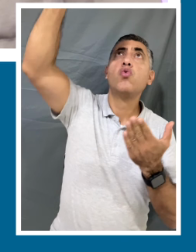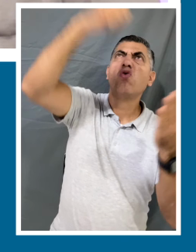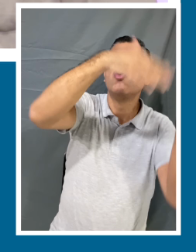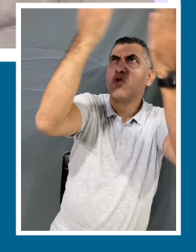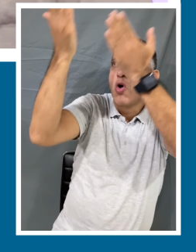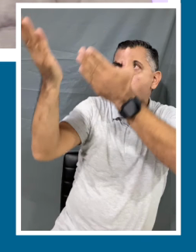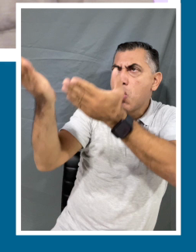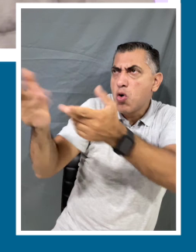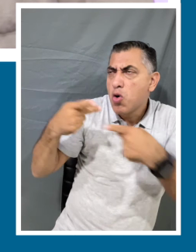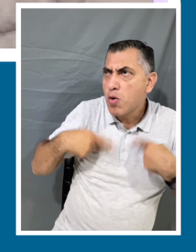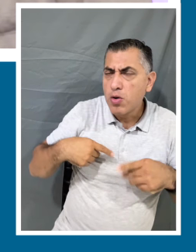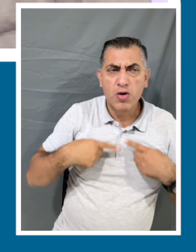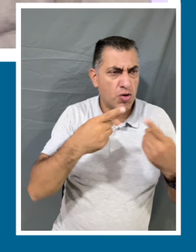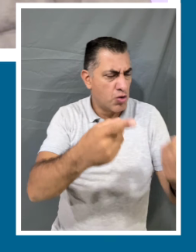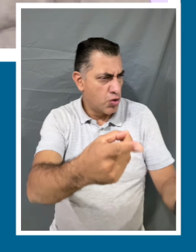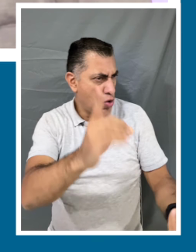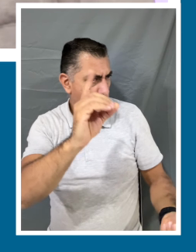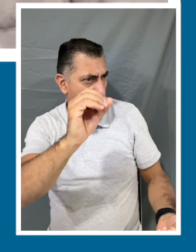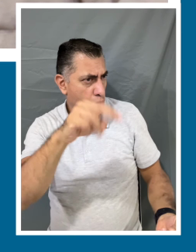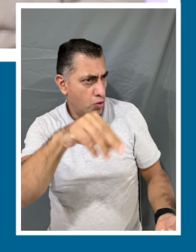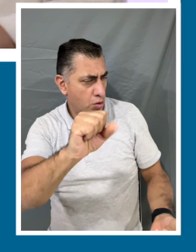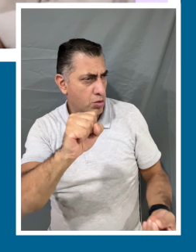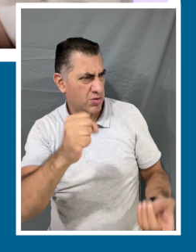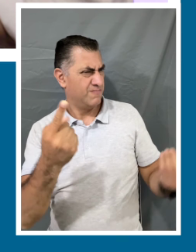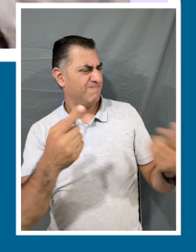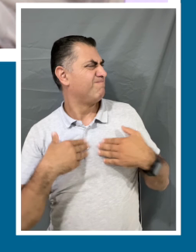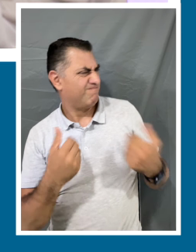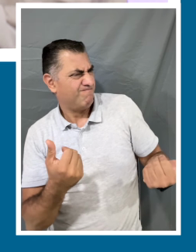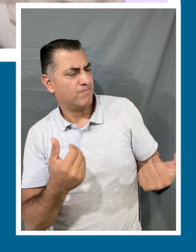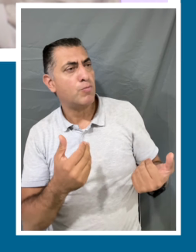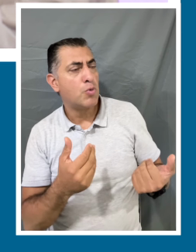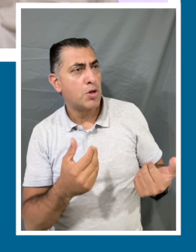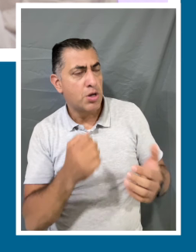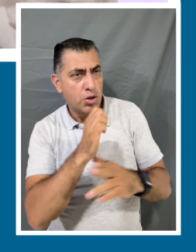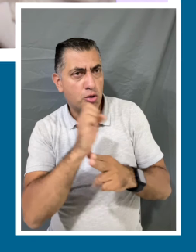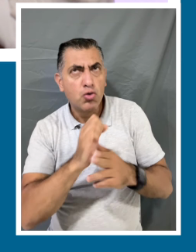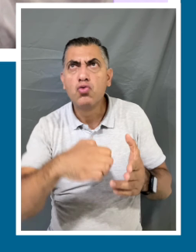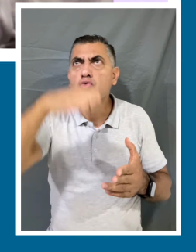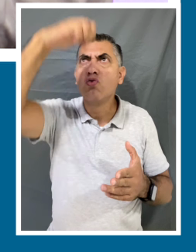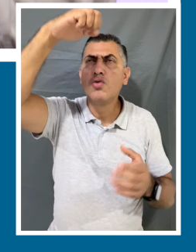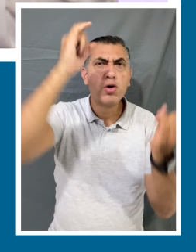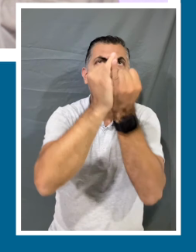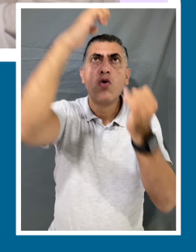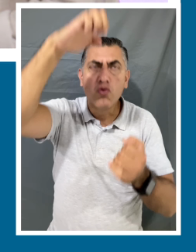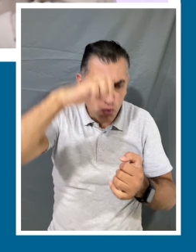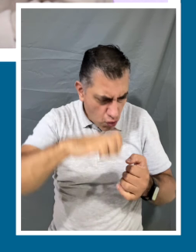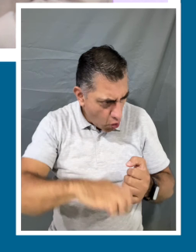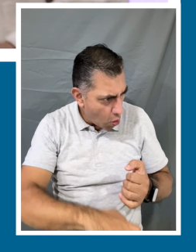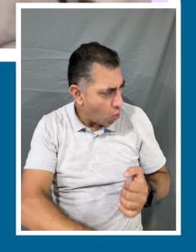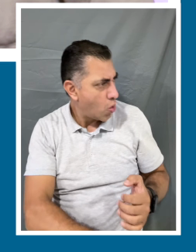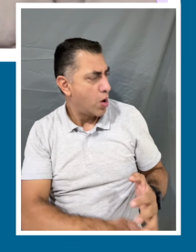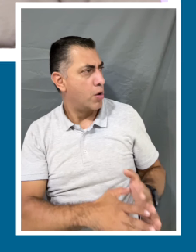cautivos y dio dones a los hombres Qué quiere decir esto que ascendió sino que también descendió a las partes